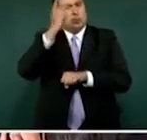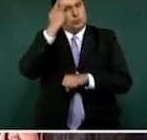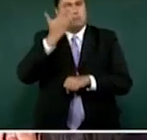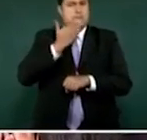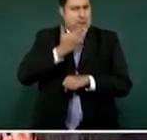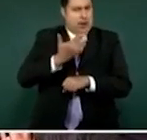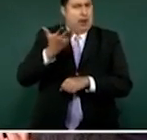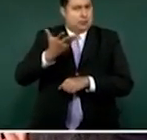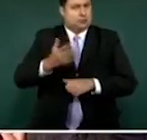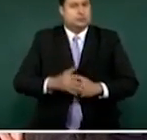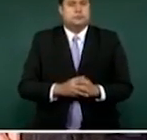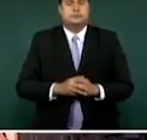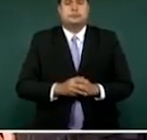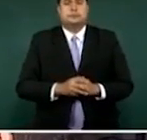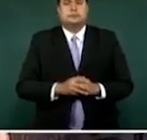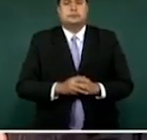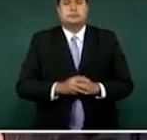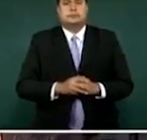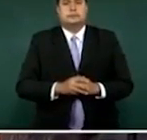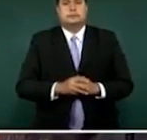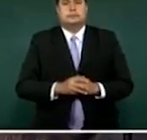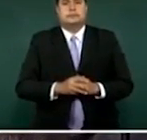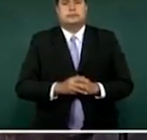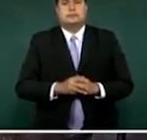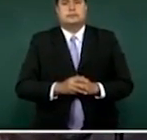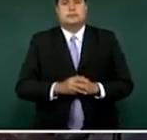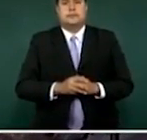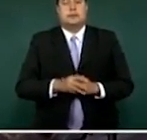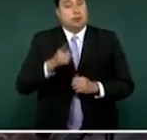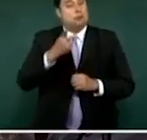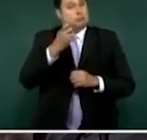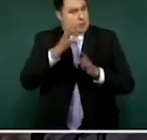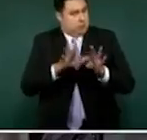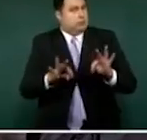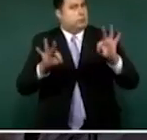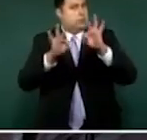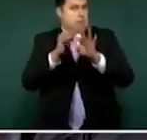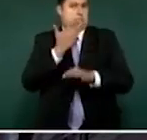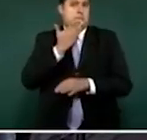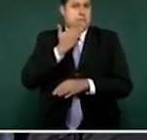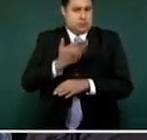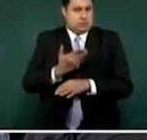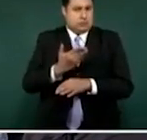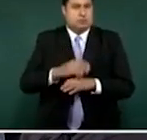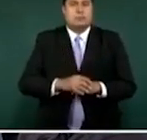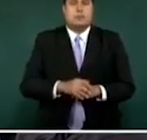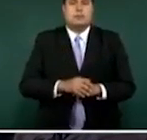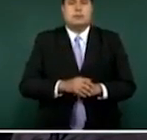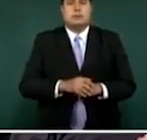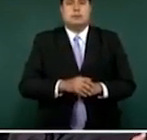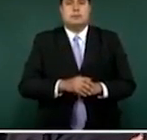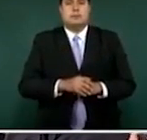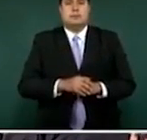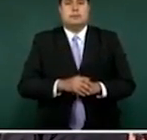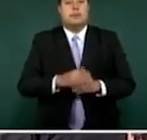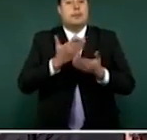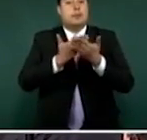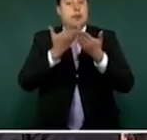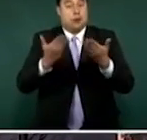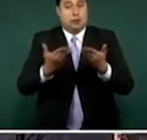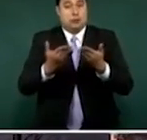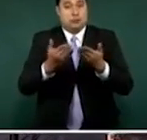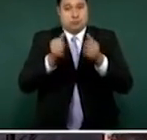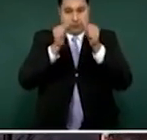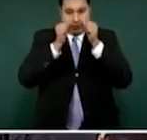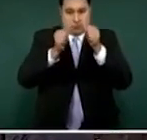Potosí. Es algo muy importante. Vamos a escuchar al